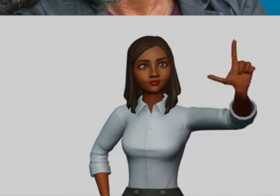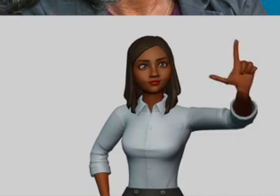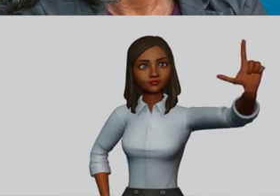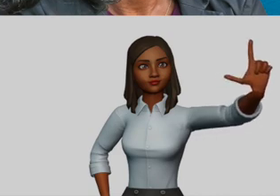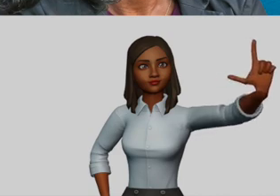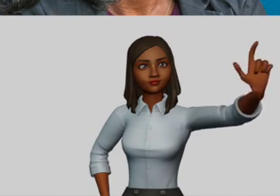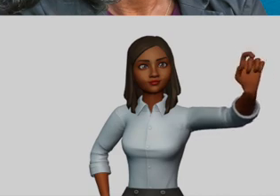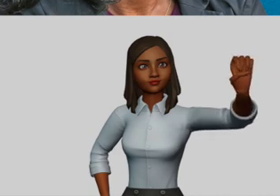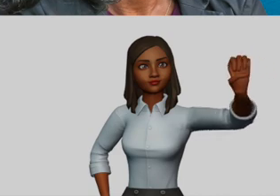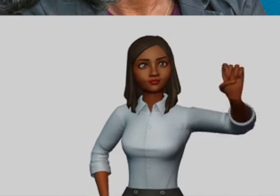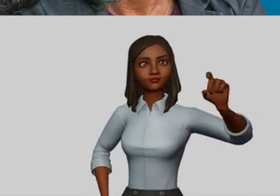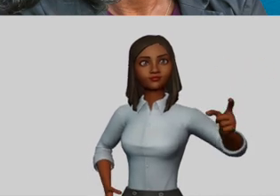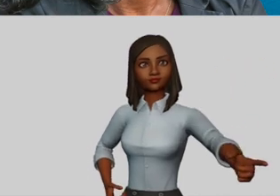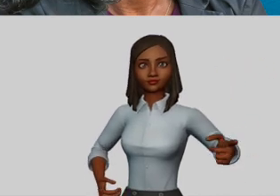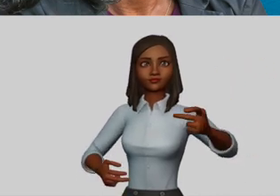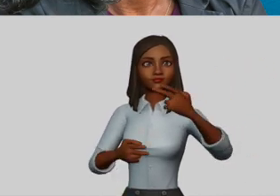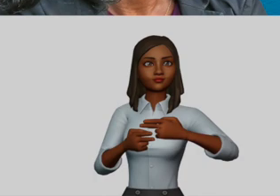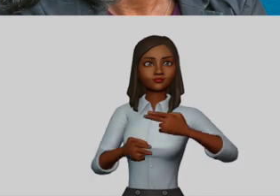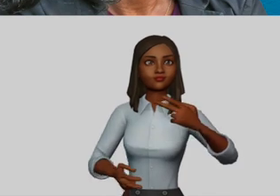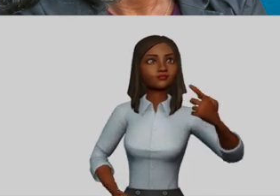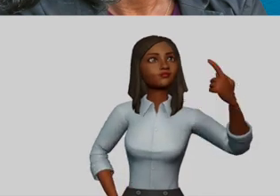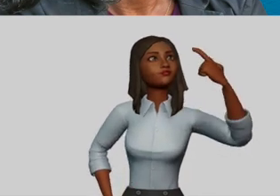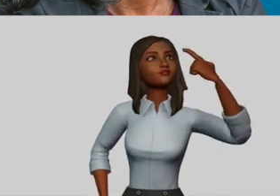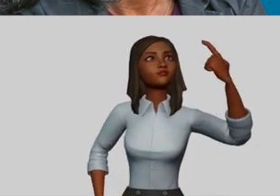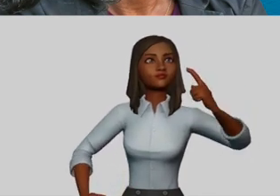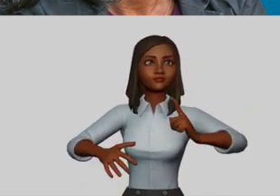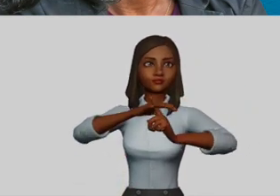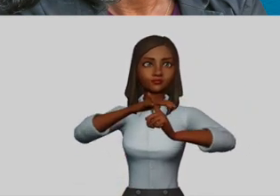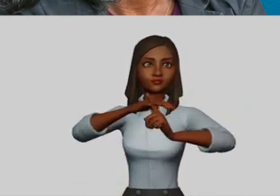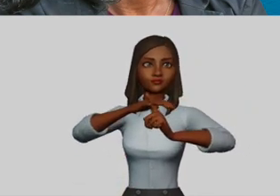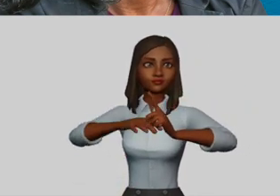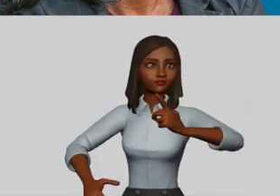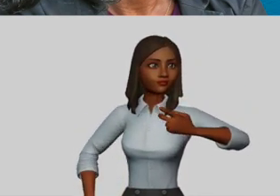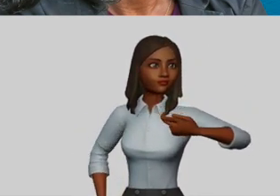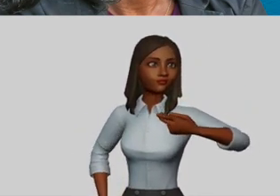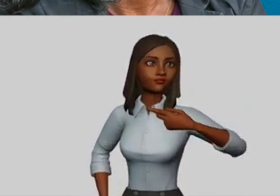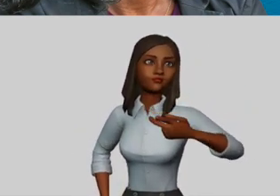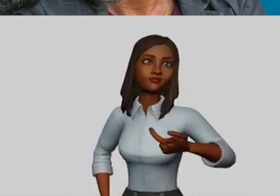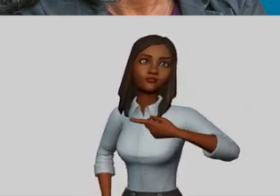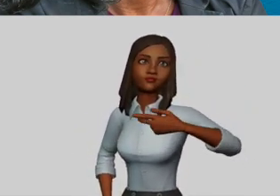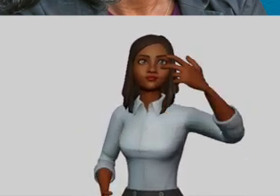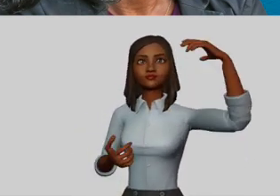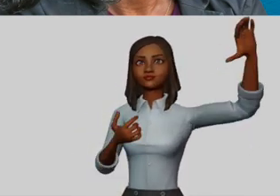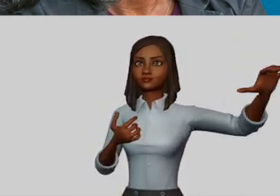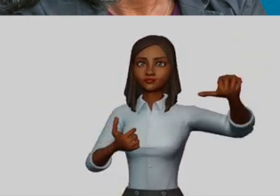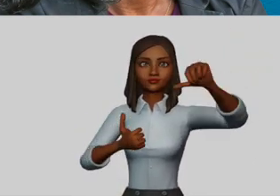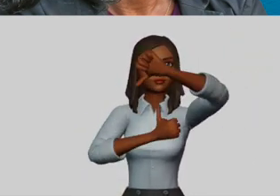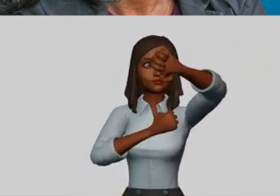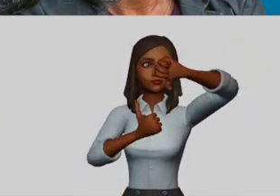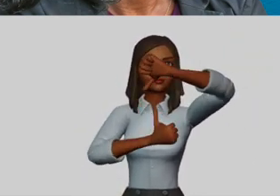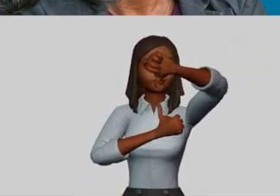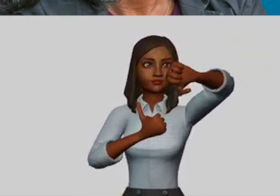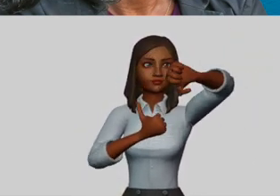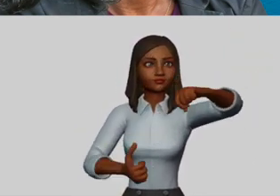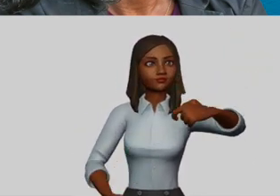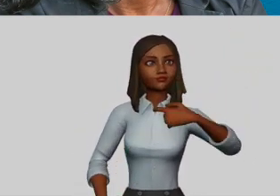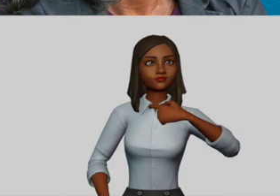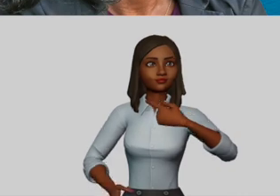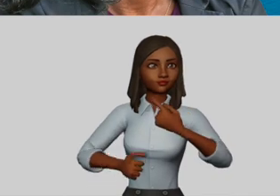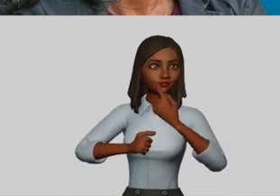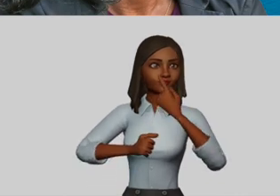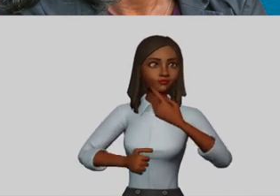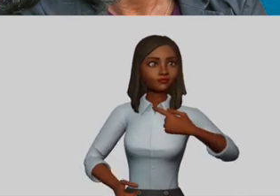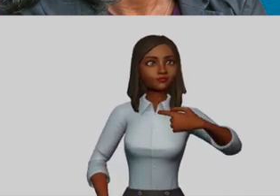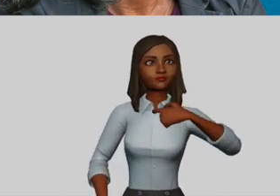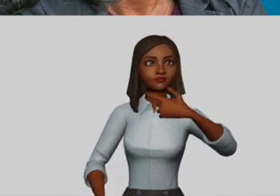apliqué a 56 colegiaturas. Wow. Y me volví loca. Sí, apliqué a la de McDonald's, a la de Pepsi. Tú me